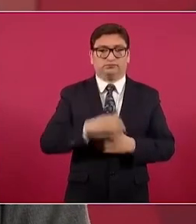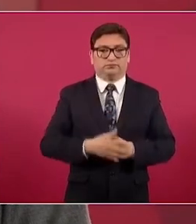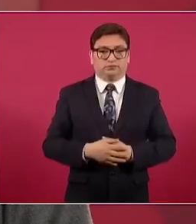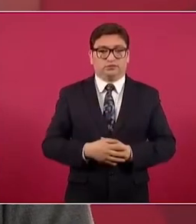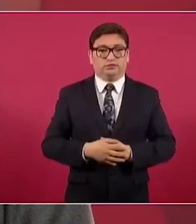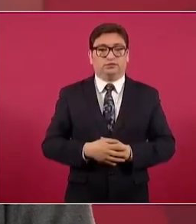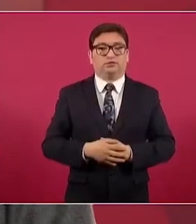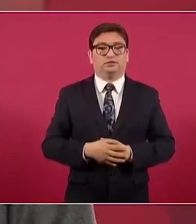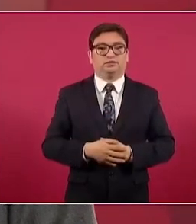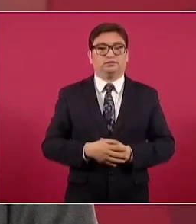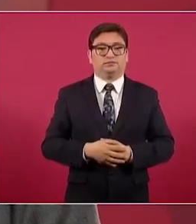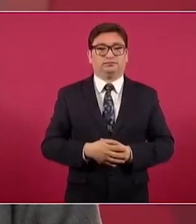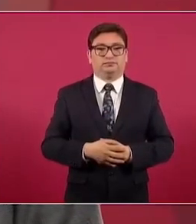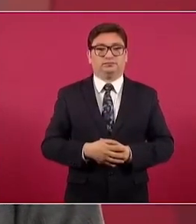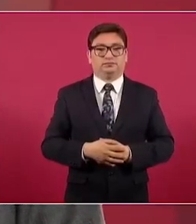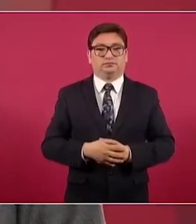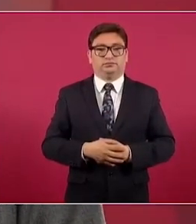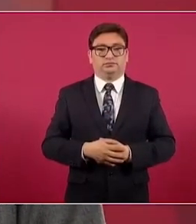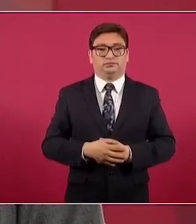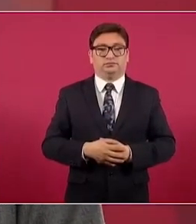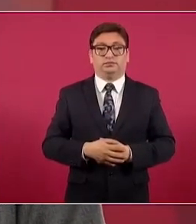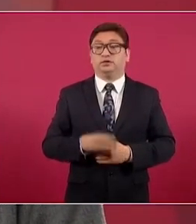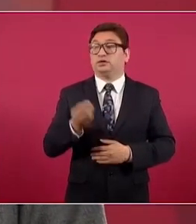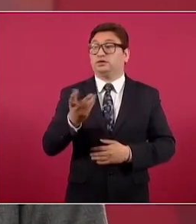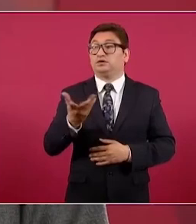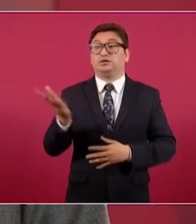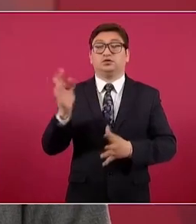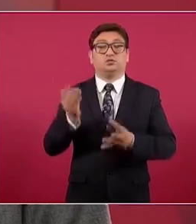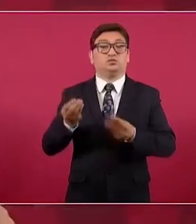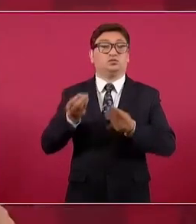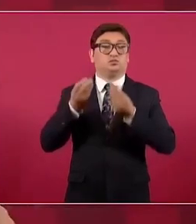Y muchos, muchos, muchos, muchos